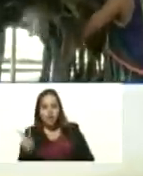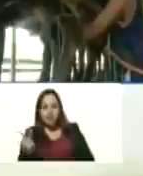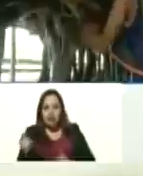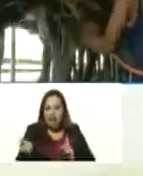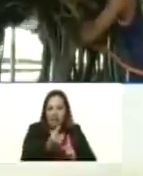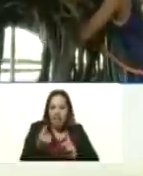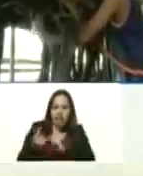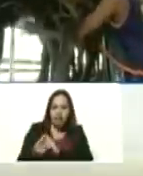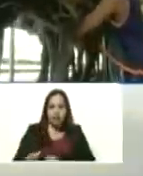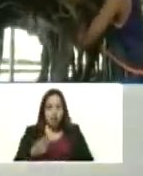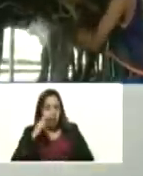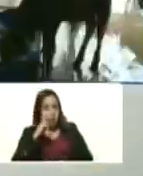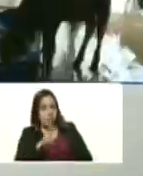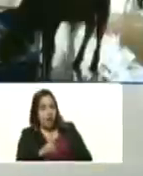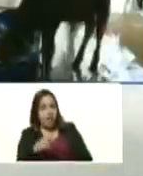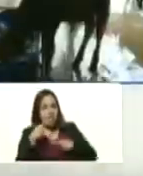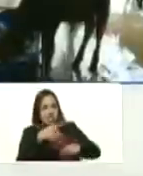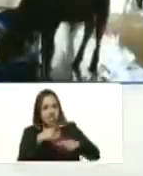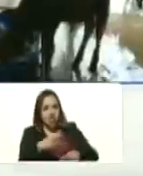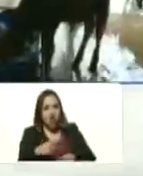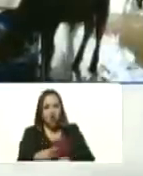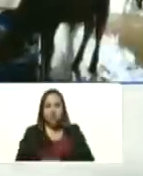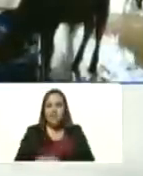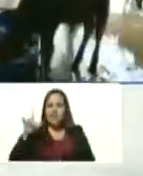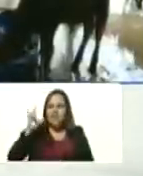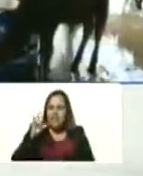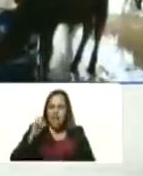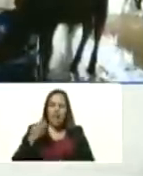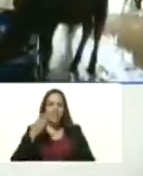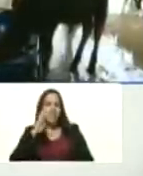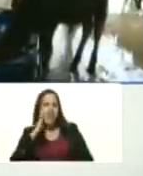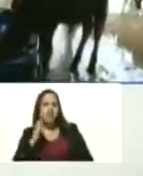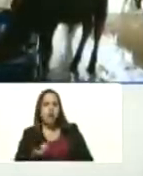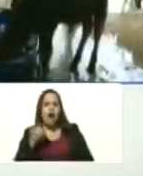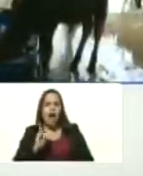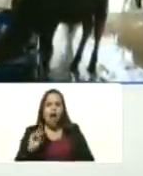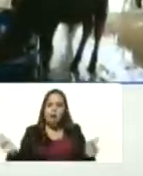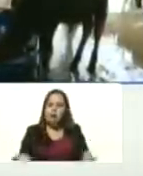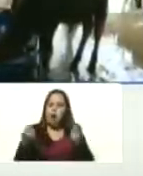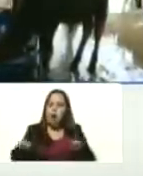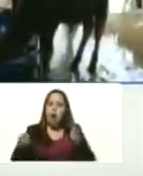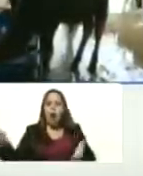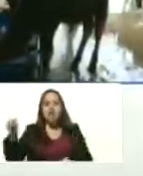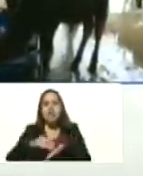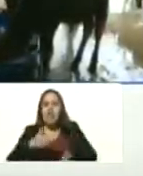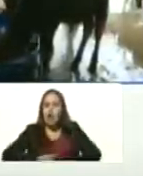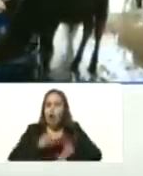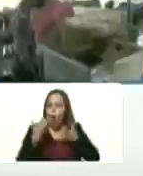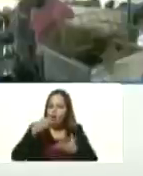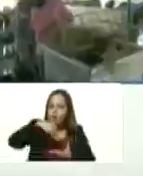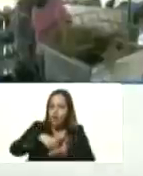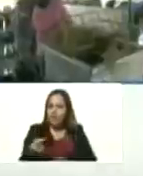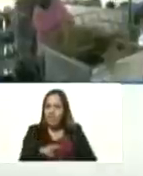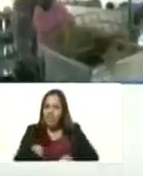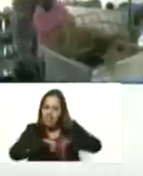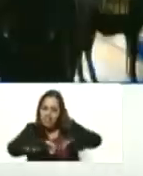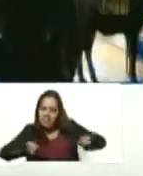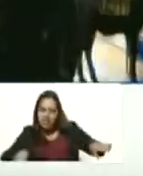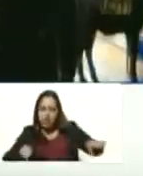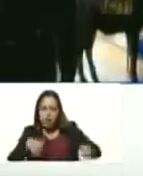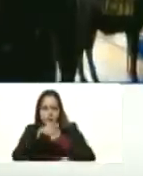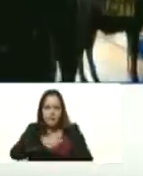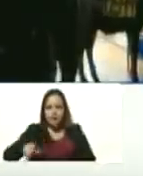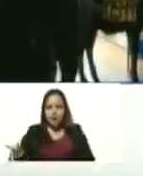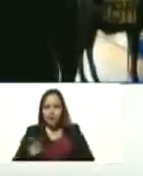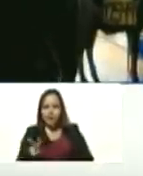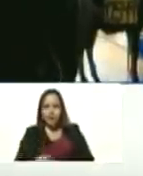190 hito clave en instagram lo ve en facebook campaña para volver a promover odio división entre los venezolanos